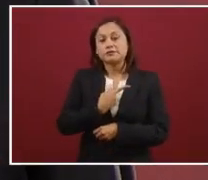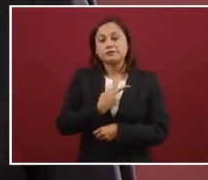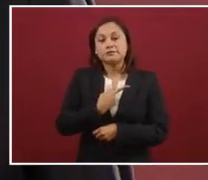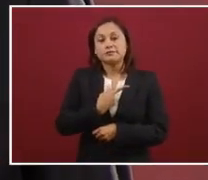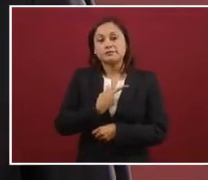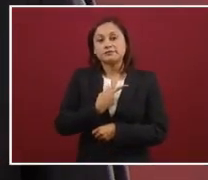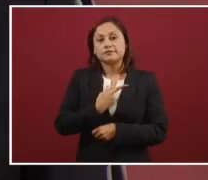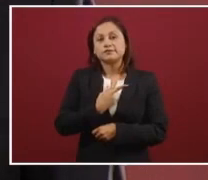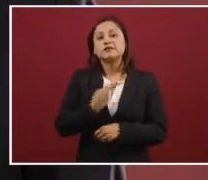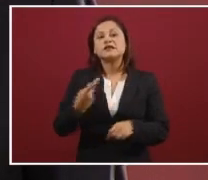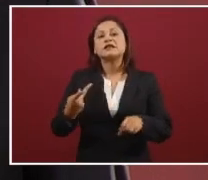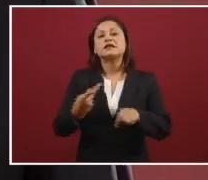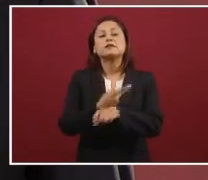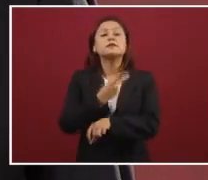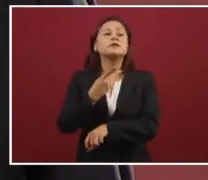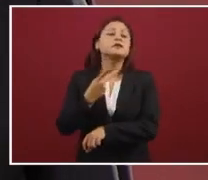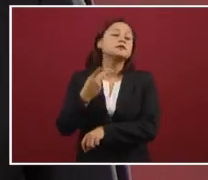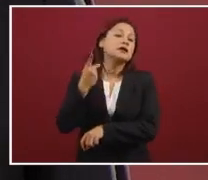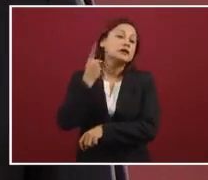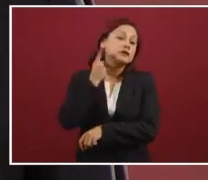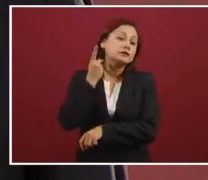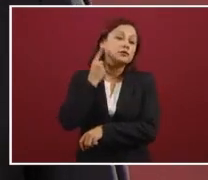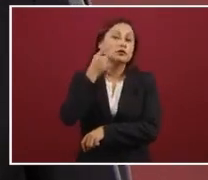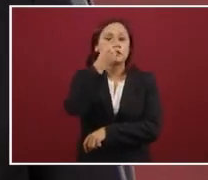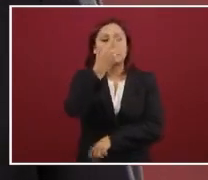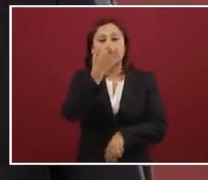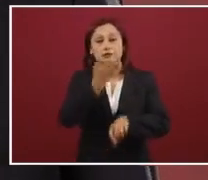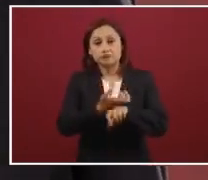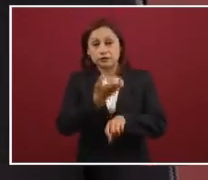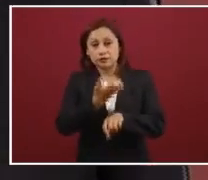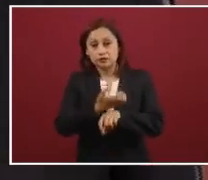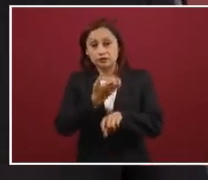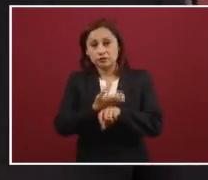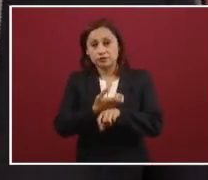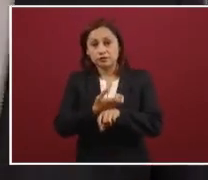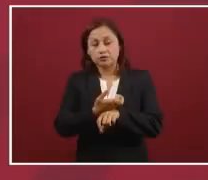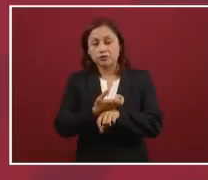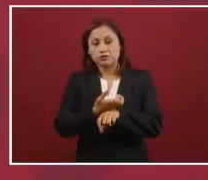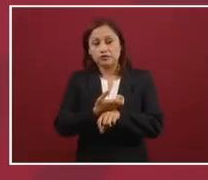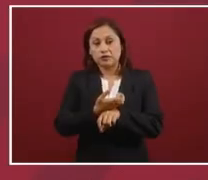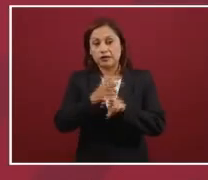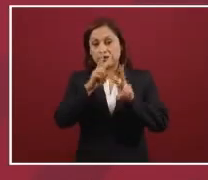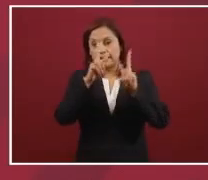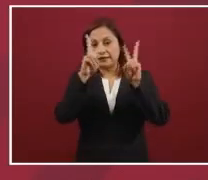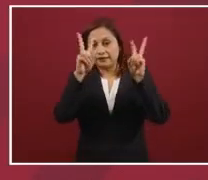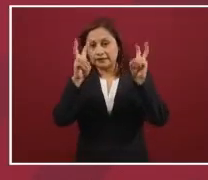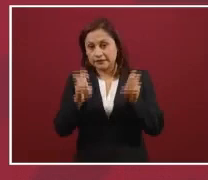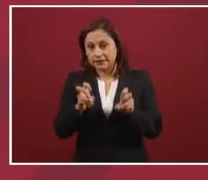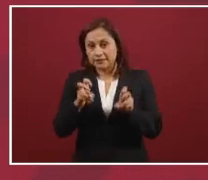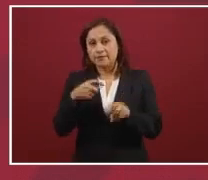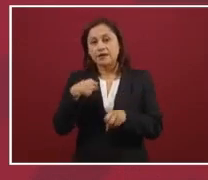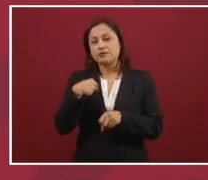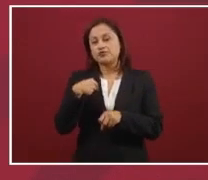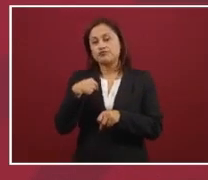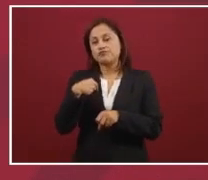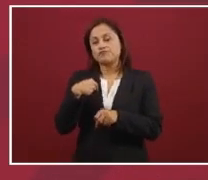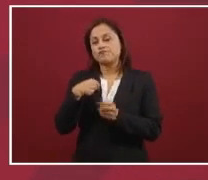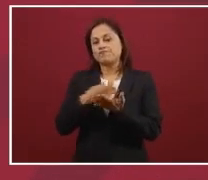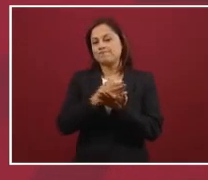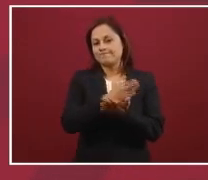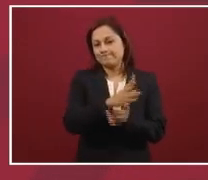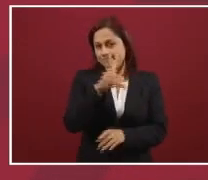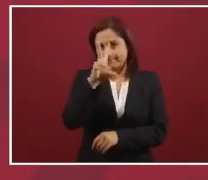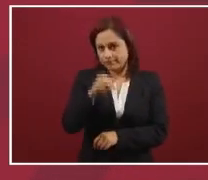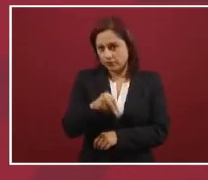el origen de los legisladores en Estados Unidos, no quiero yo meterme en este caso, para